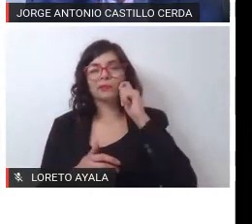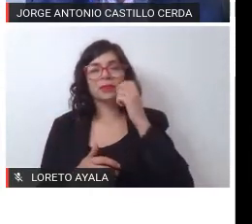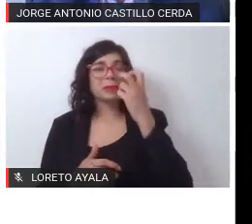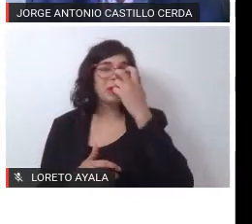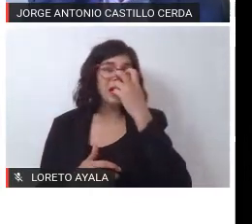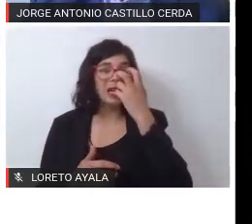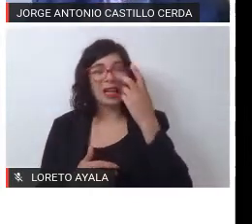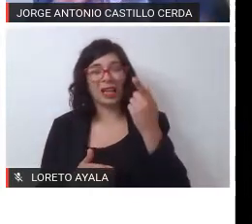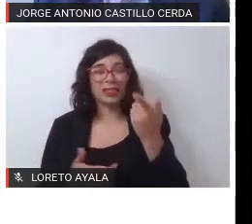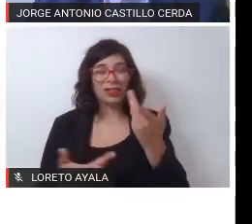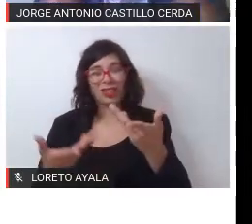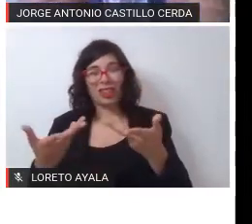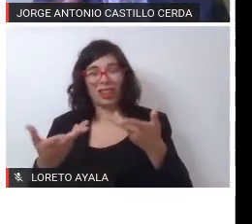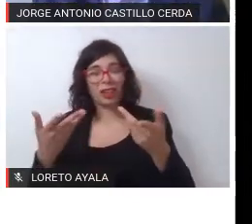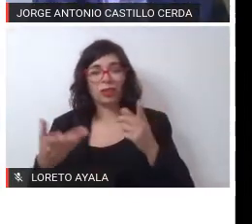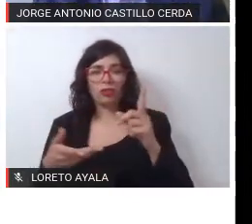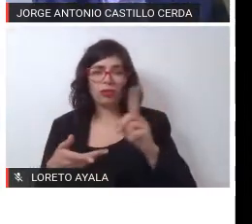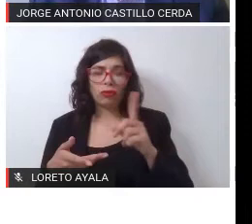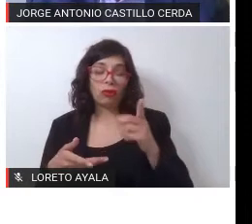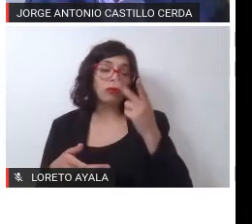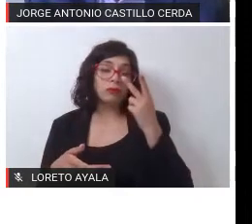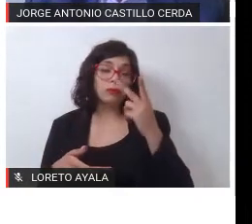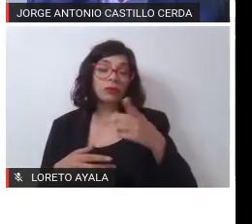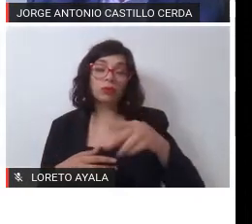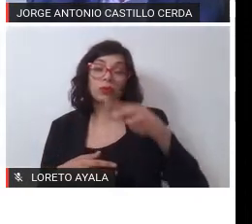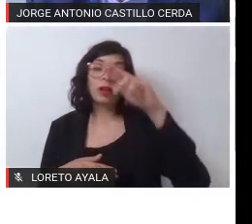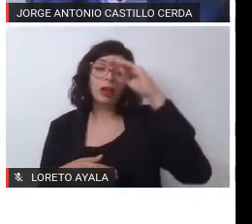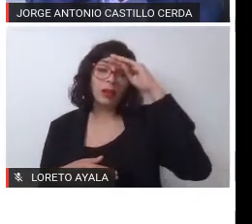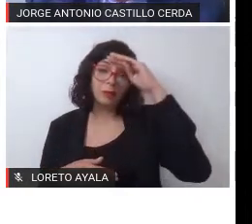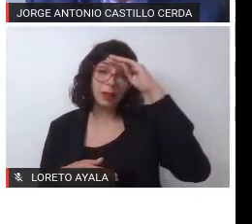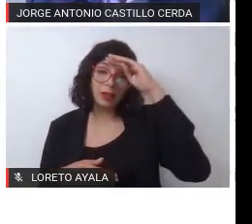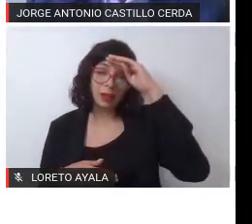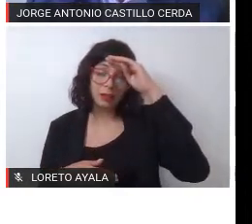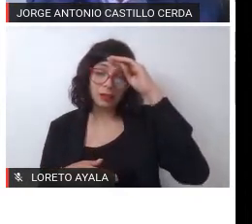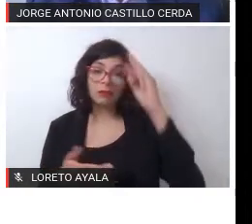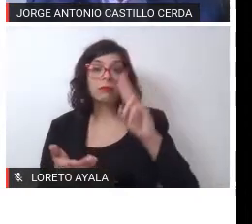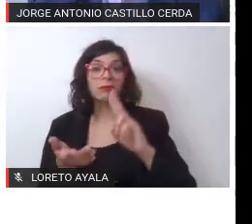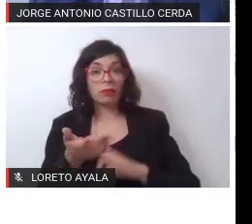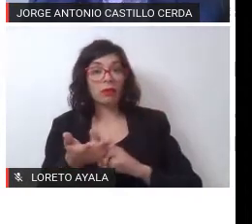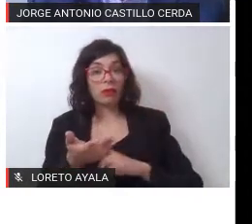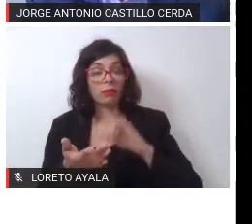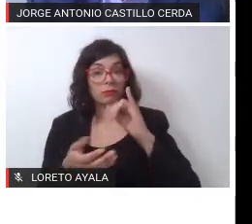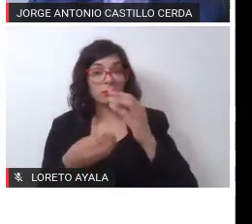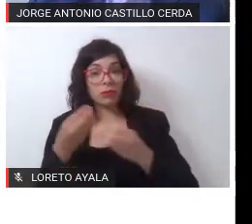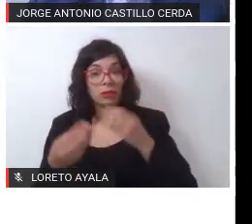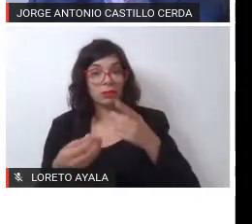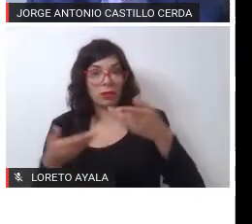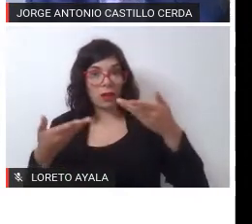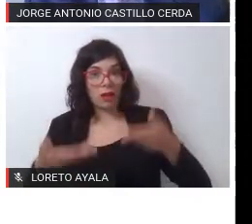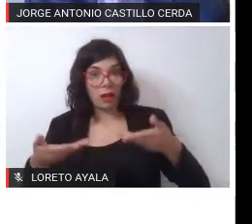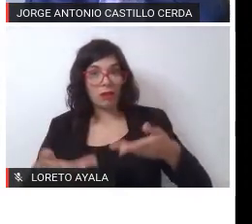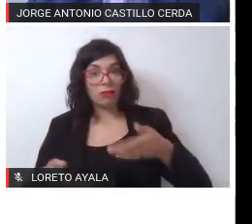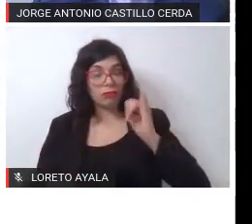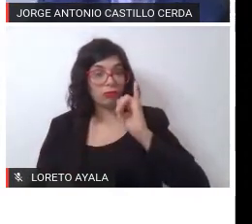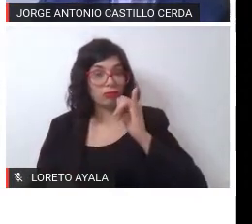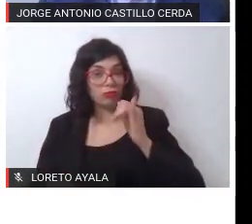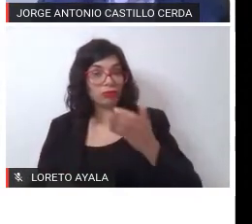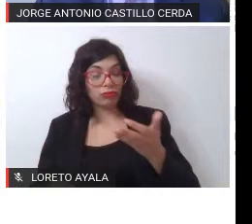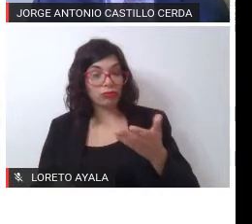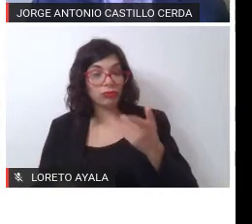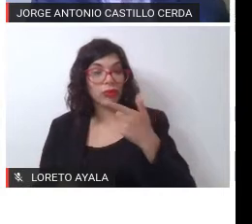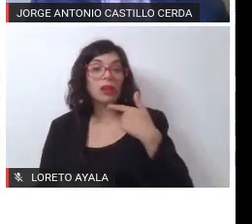error, ¿ya? Sino que son experiencias que son reales, que son de ahora y que las vamos a